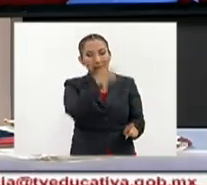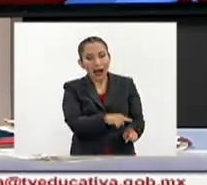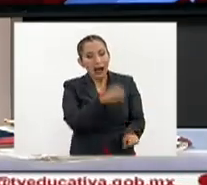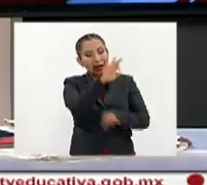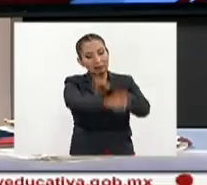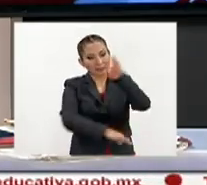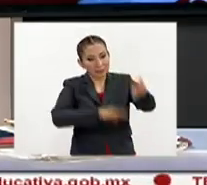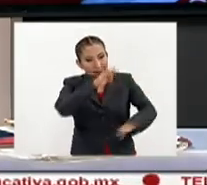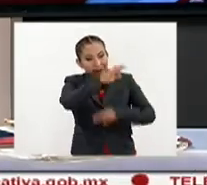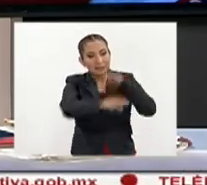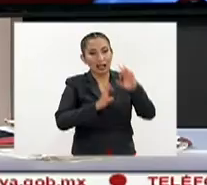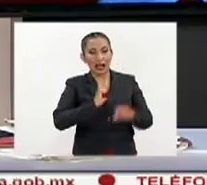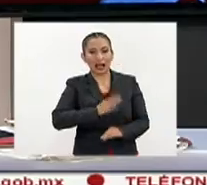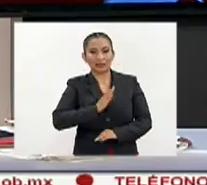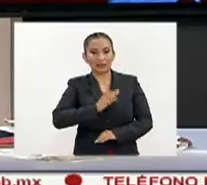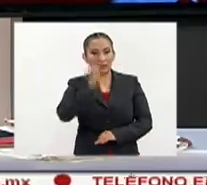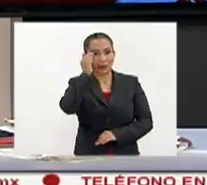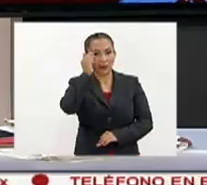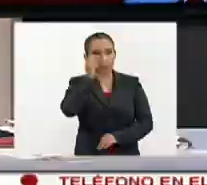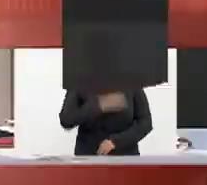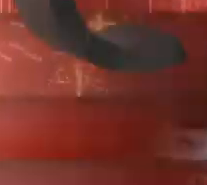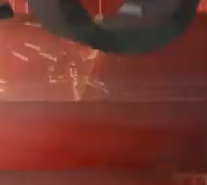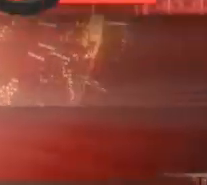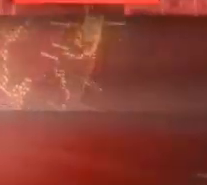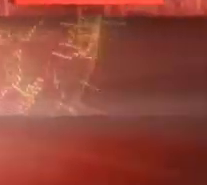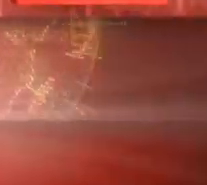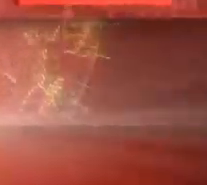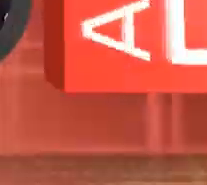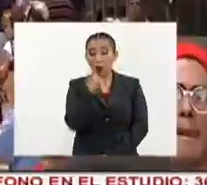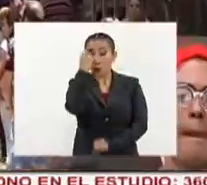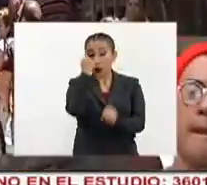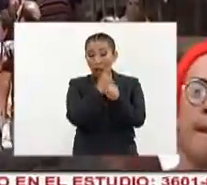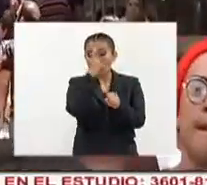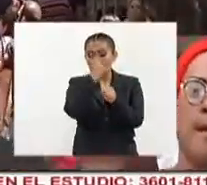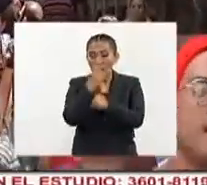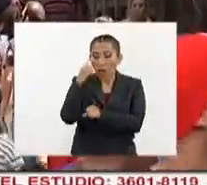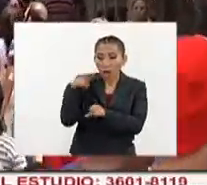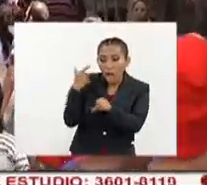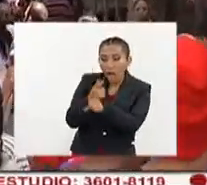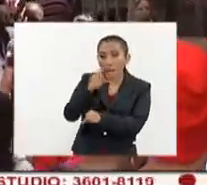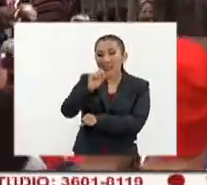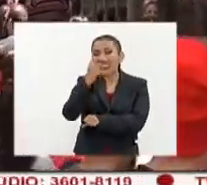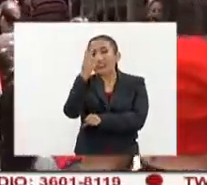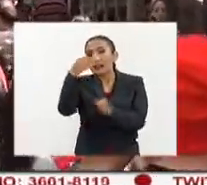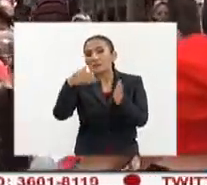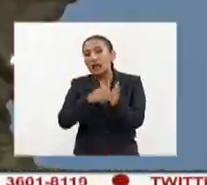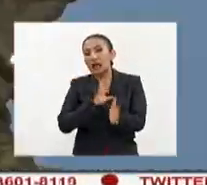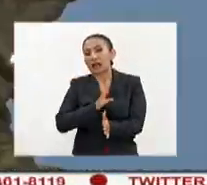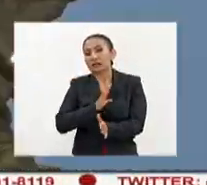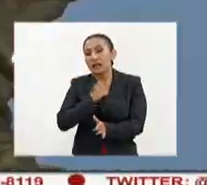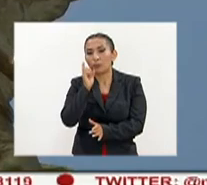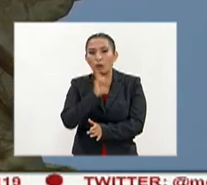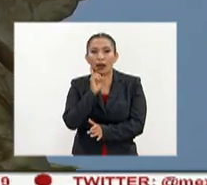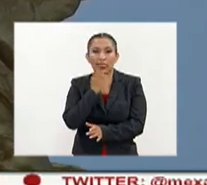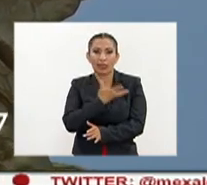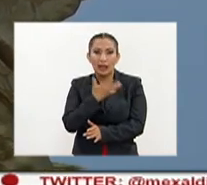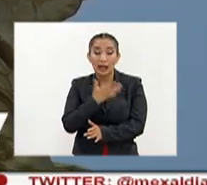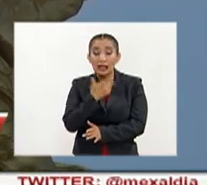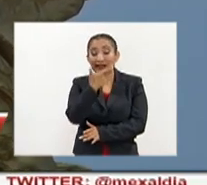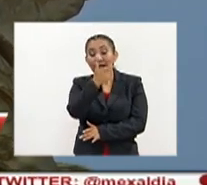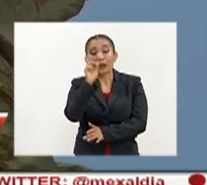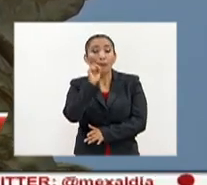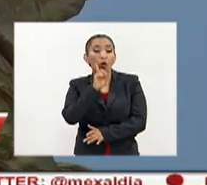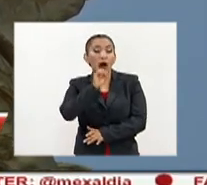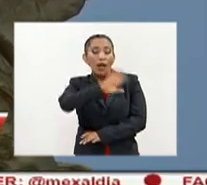el tratamiento de esta enfermedad. Cada año se diagnostican 23,000 casos de cáncer de mama y 7